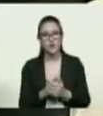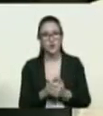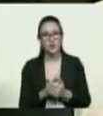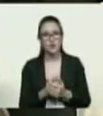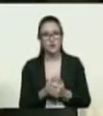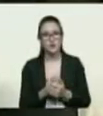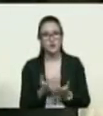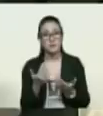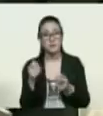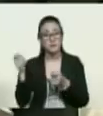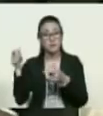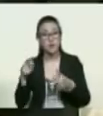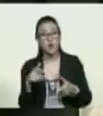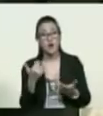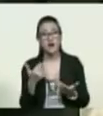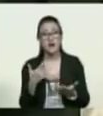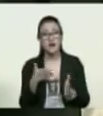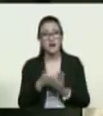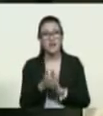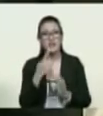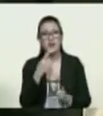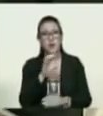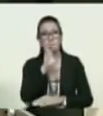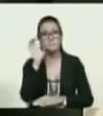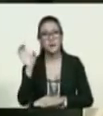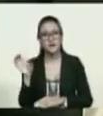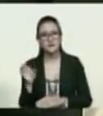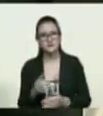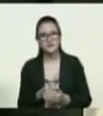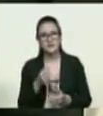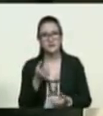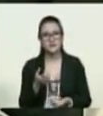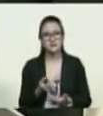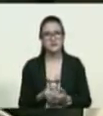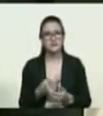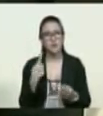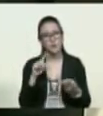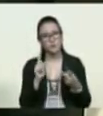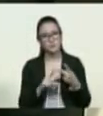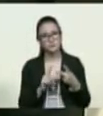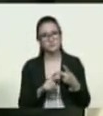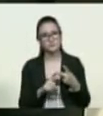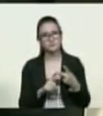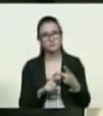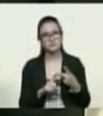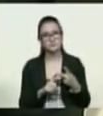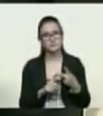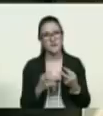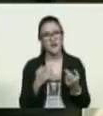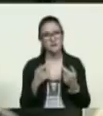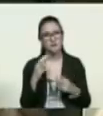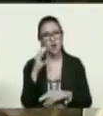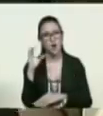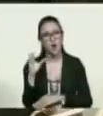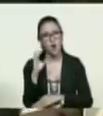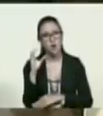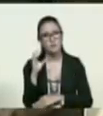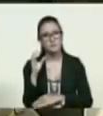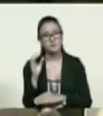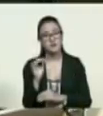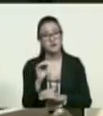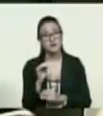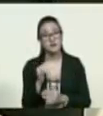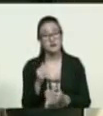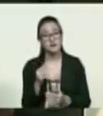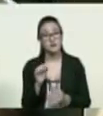pedido de extradición? ¿Qué les han dicho los países, por un lado? Y por otro, ¿cómo vislumbra las relaciones con Colombia, después que el mismo